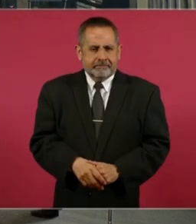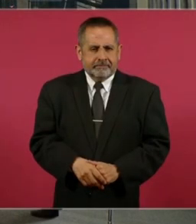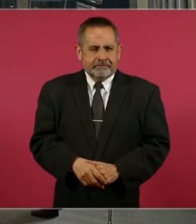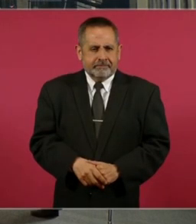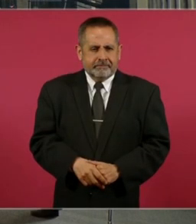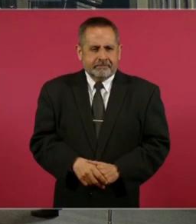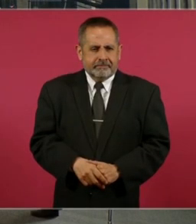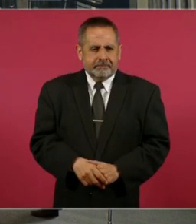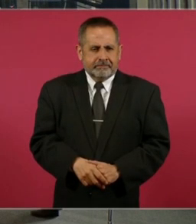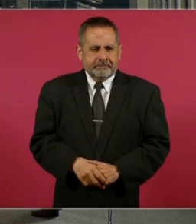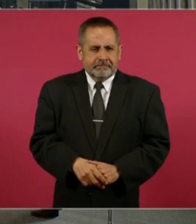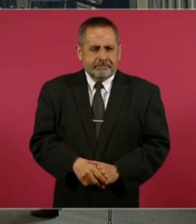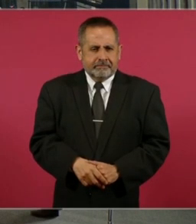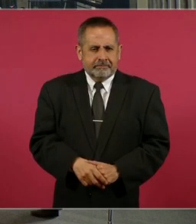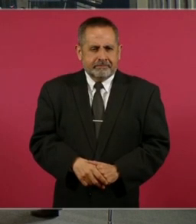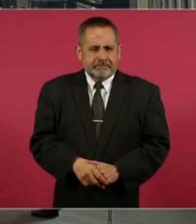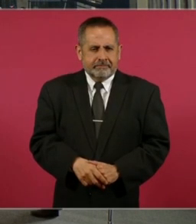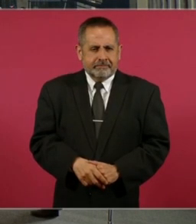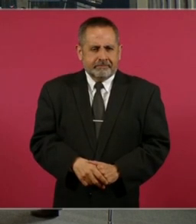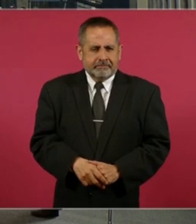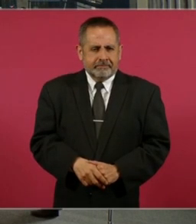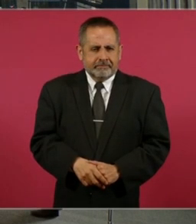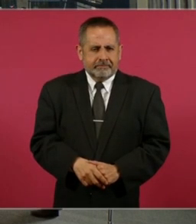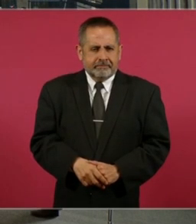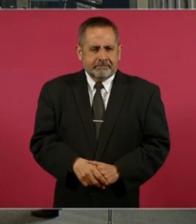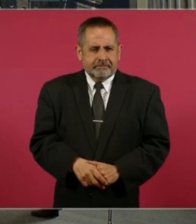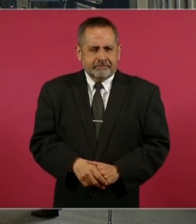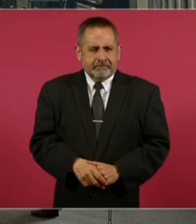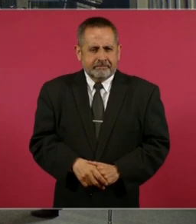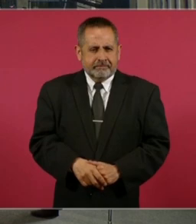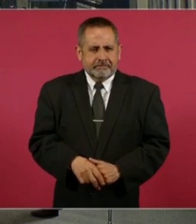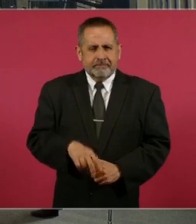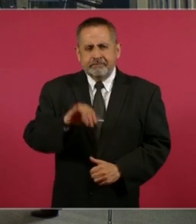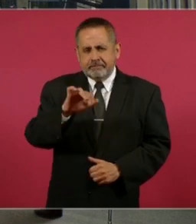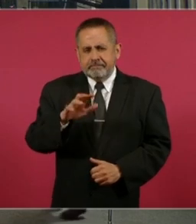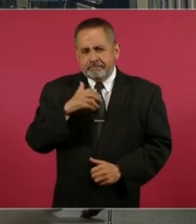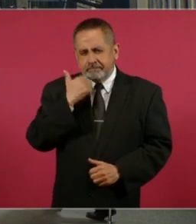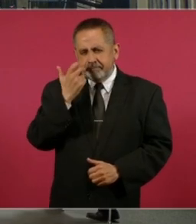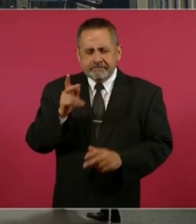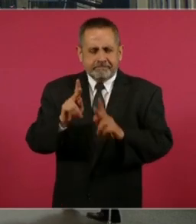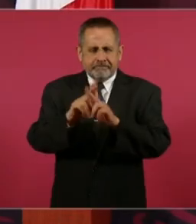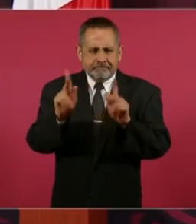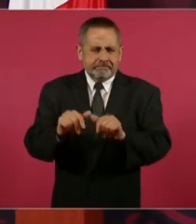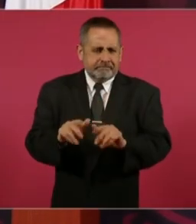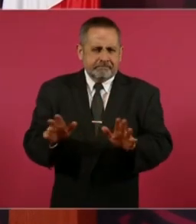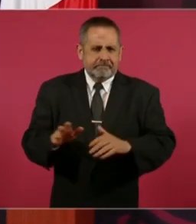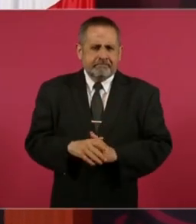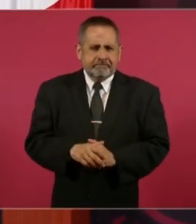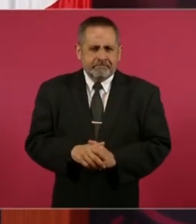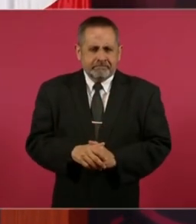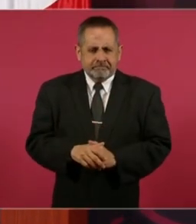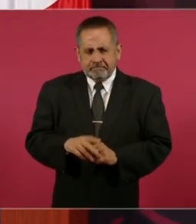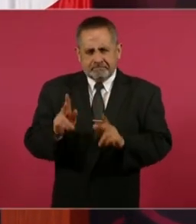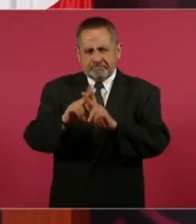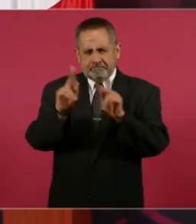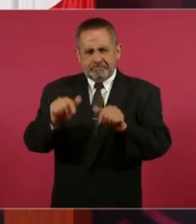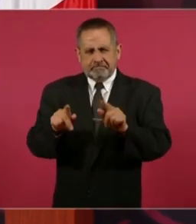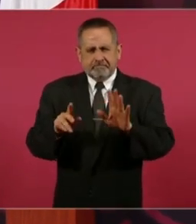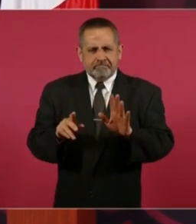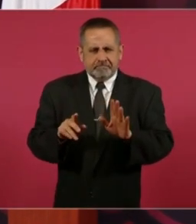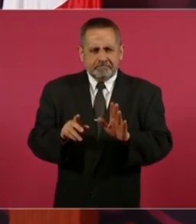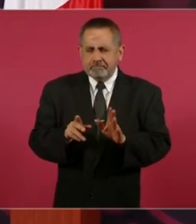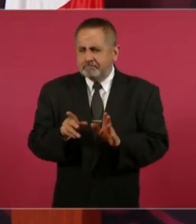probable Gen Sí nosotros lo que queremos es la paz vamos a estar por la paz no